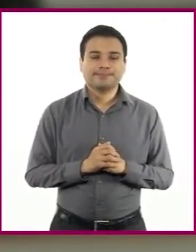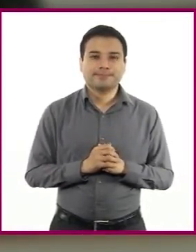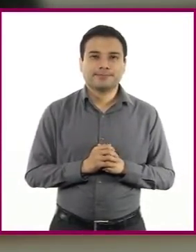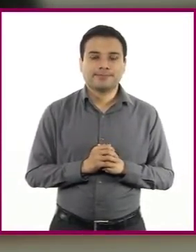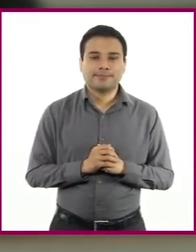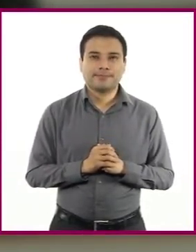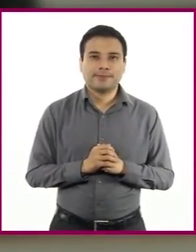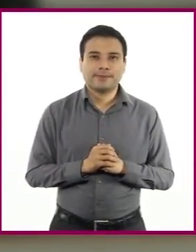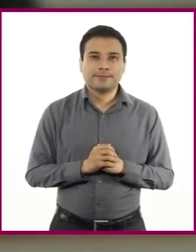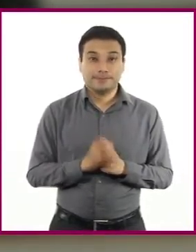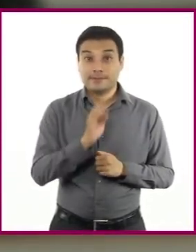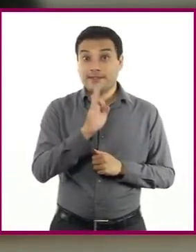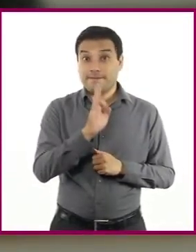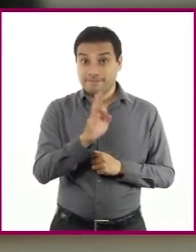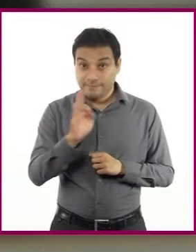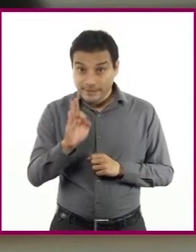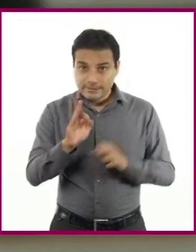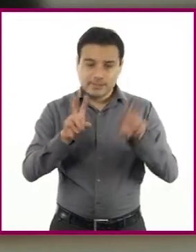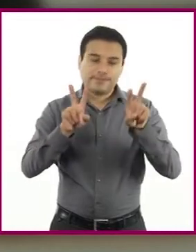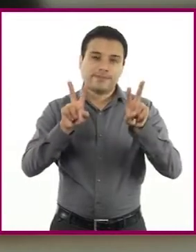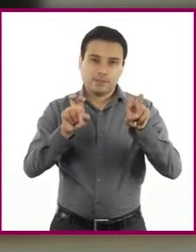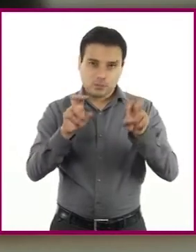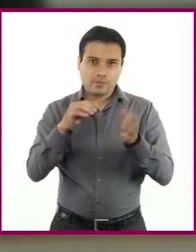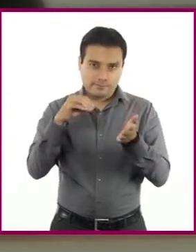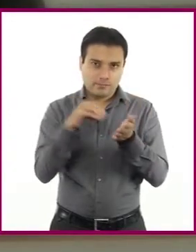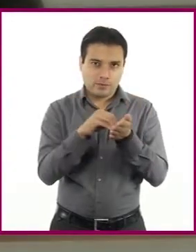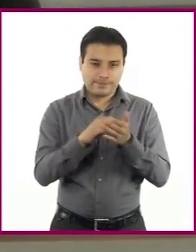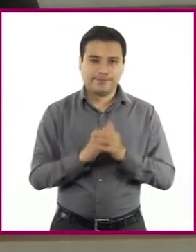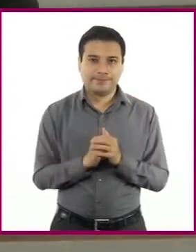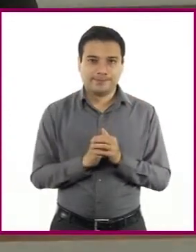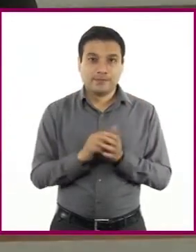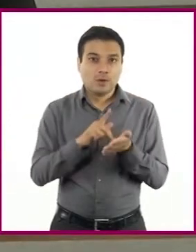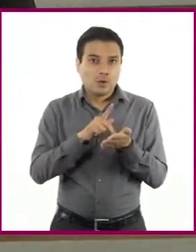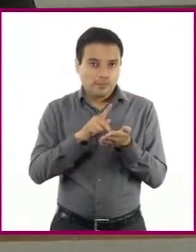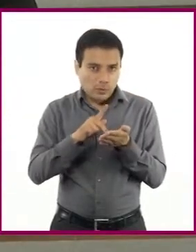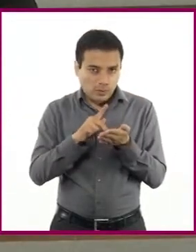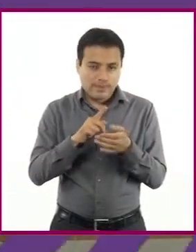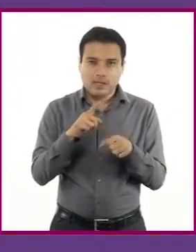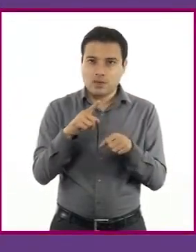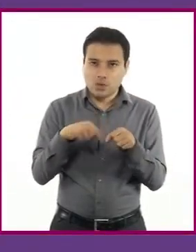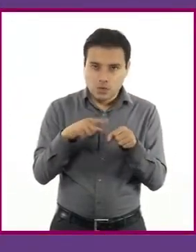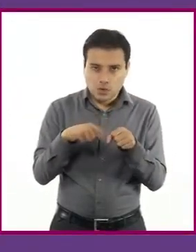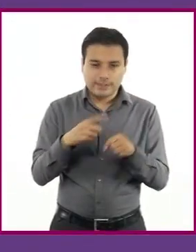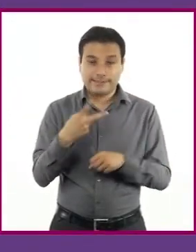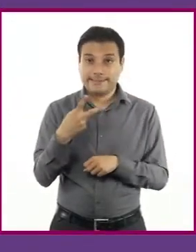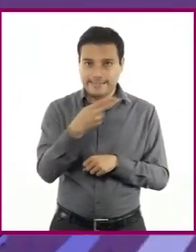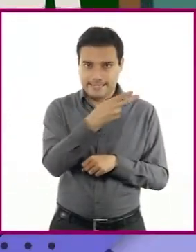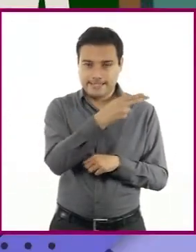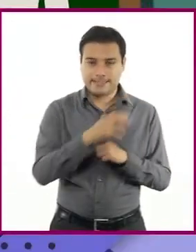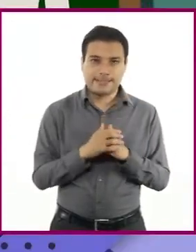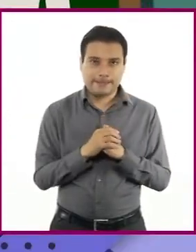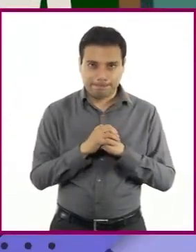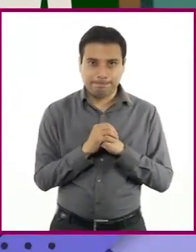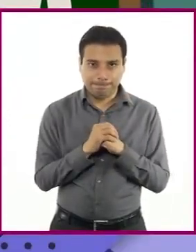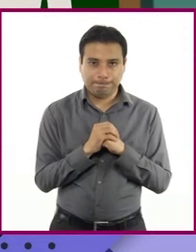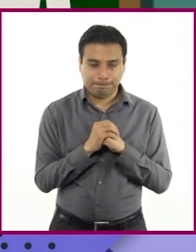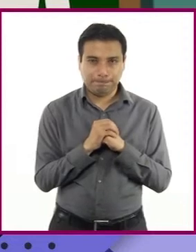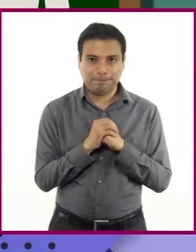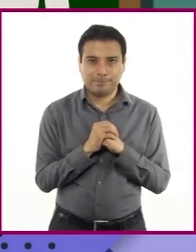asignatura, con la fecha y el título de nuestra sesión, bolígrafos, colores y tijeras.